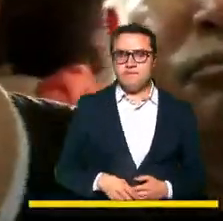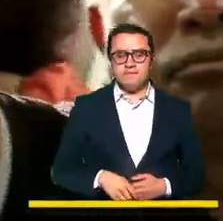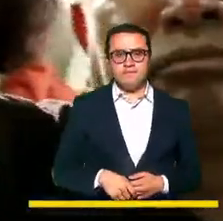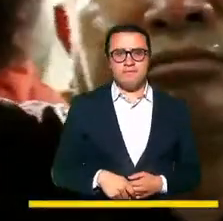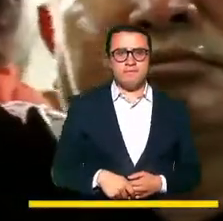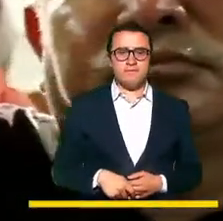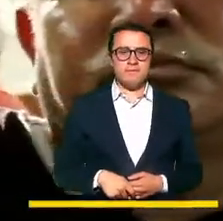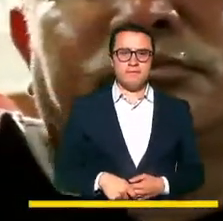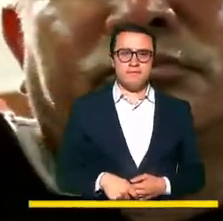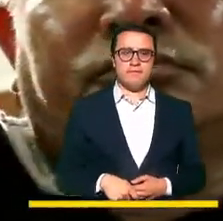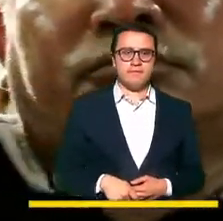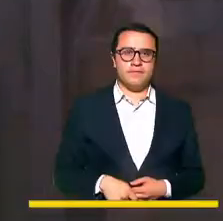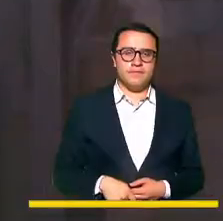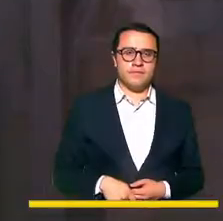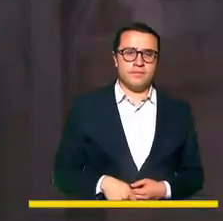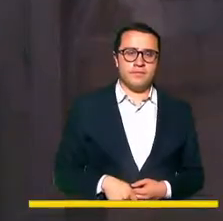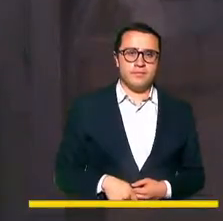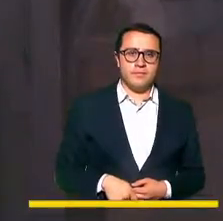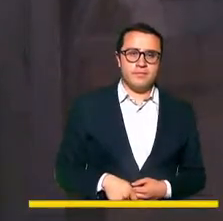Él,